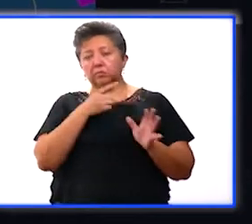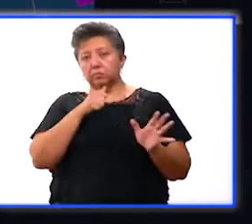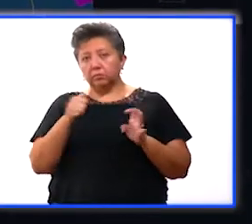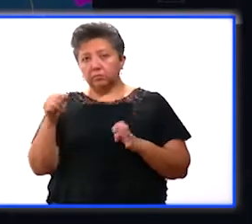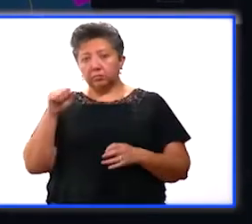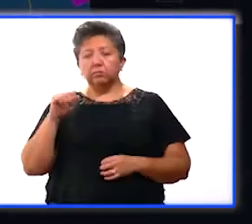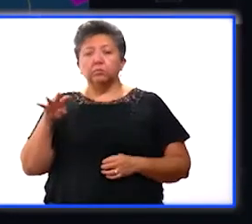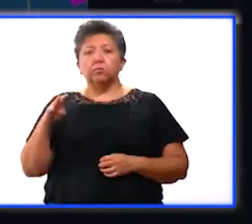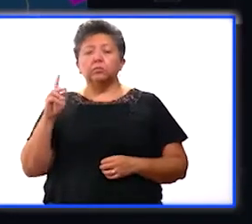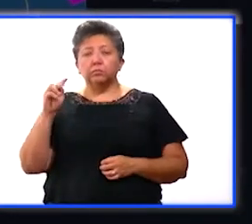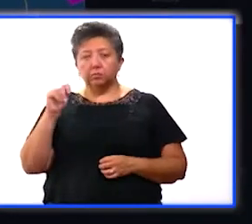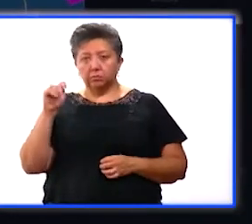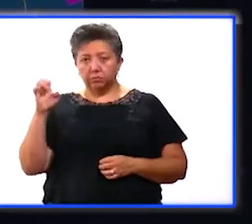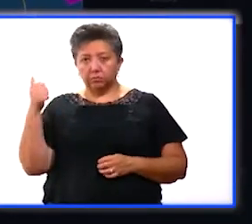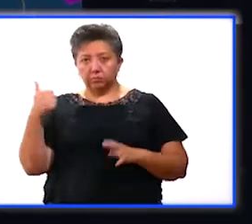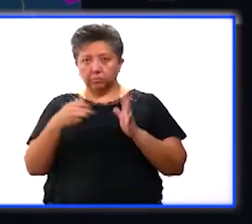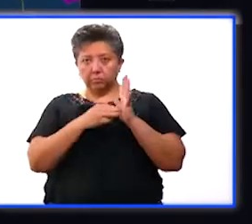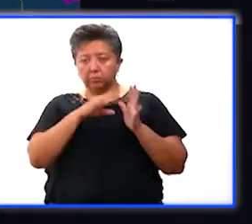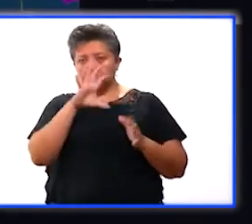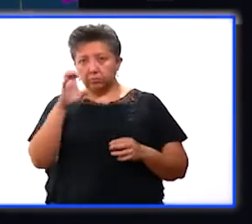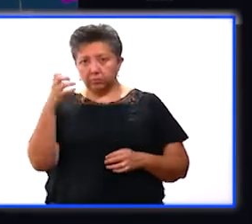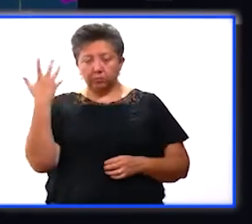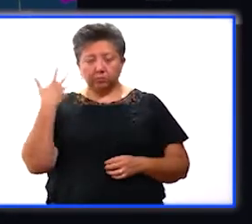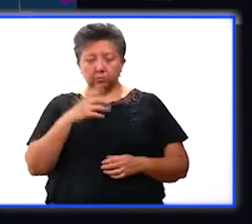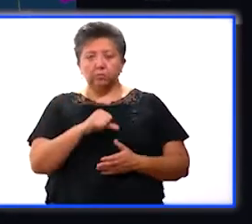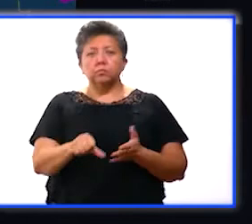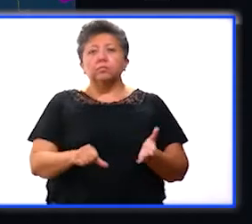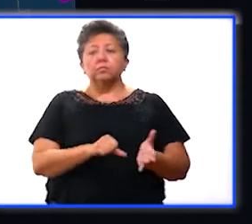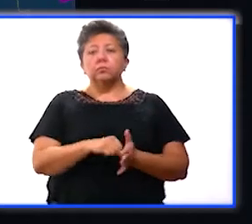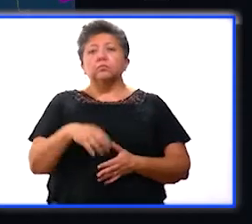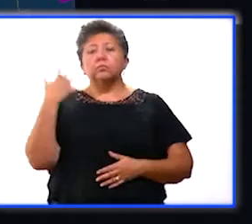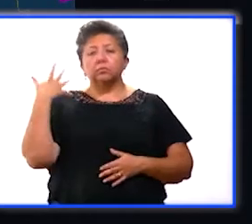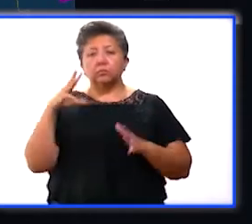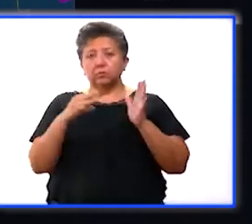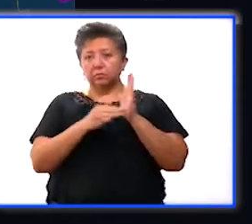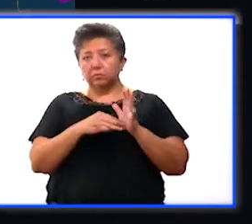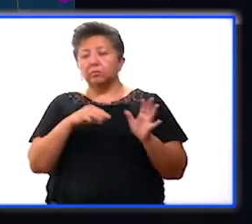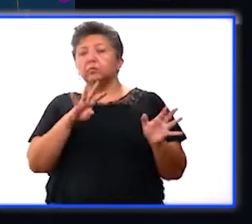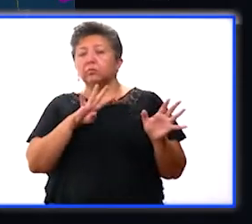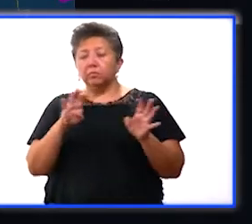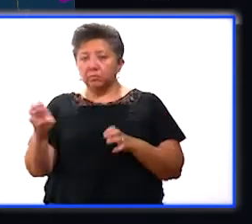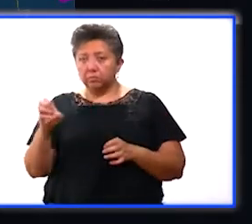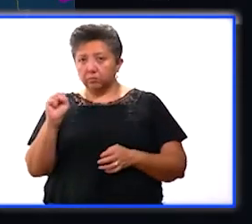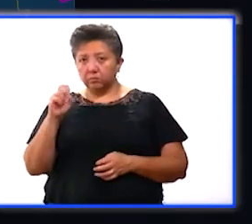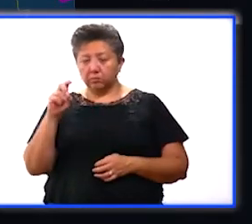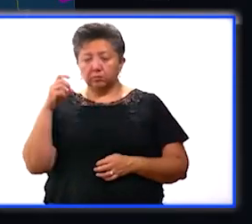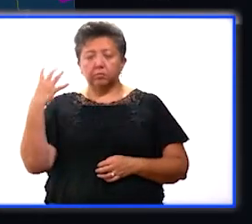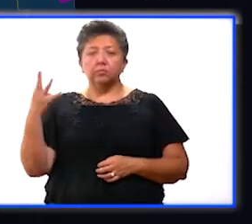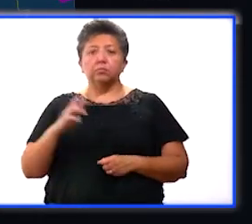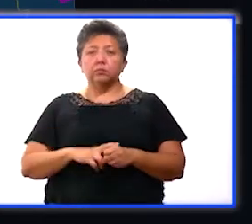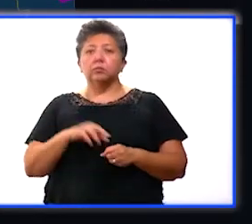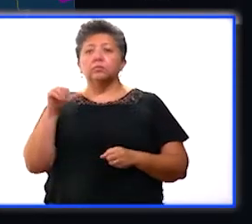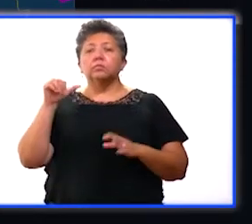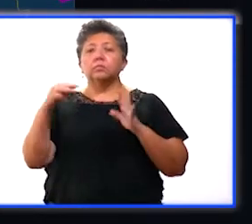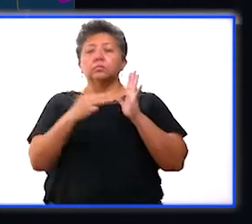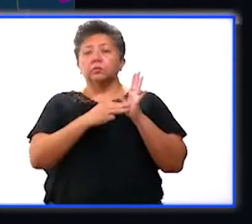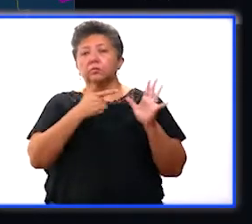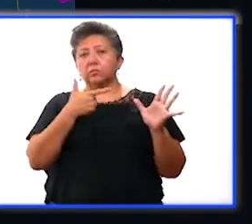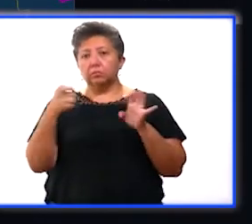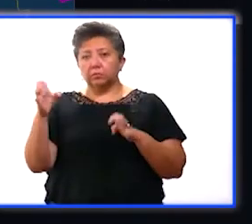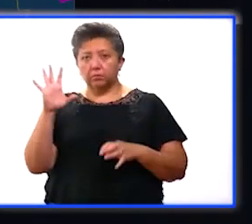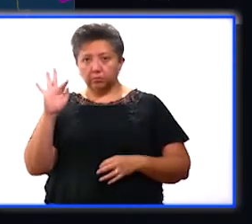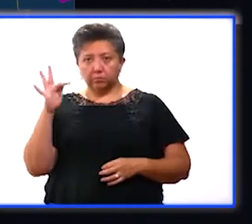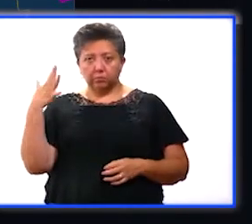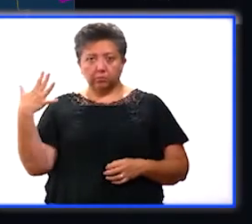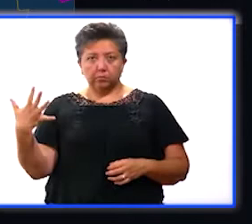16.719 en la zona oriente, 6.510 en la zona centro, 10.934 en la zona sur,